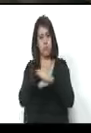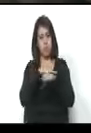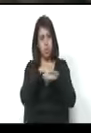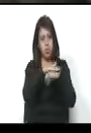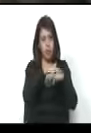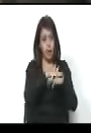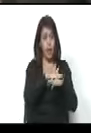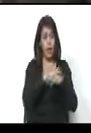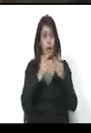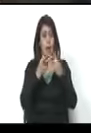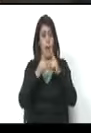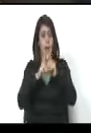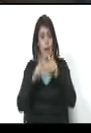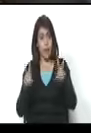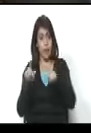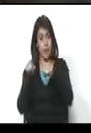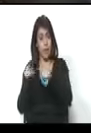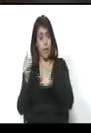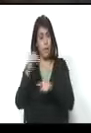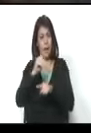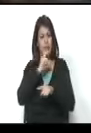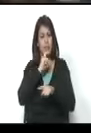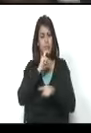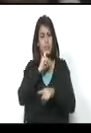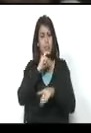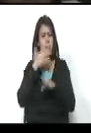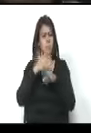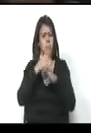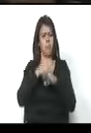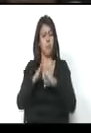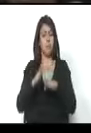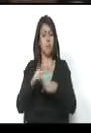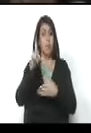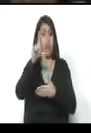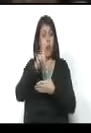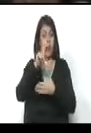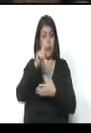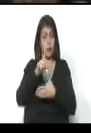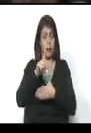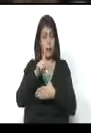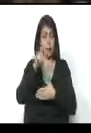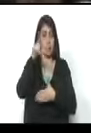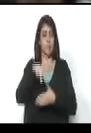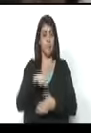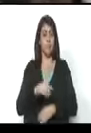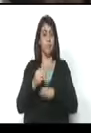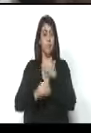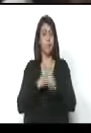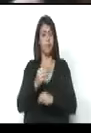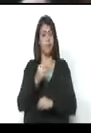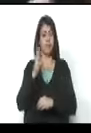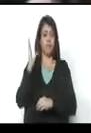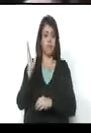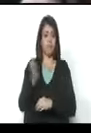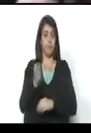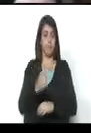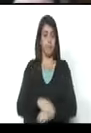paz en medio de las mayores dificultades. América Latina estaba